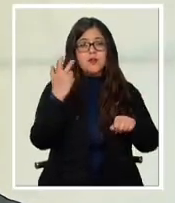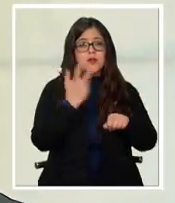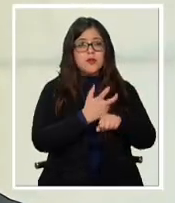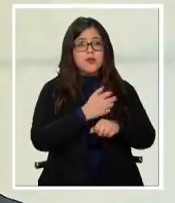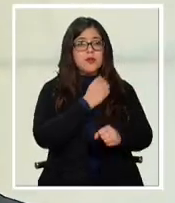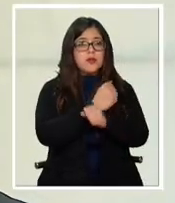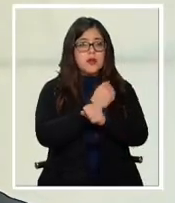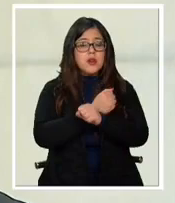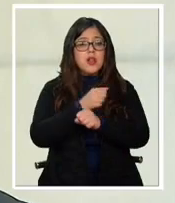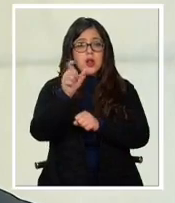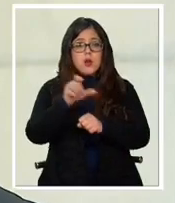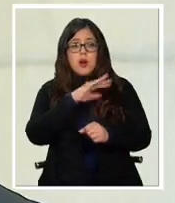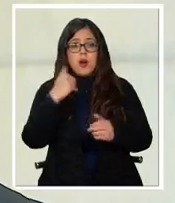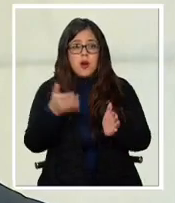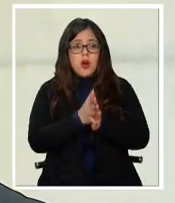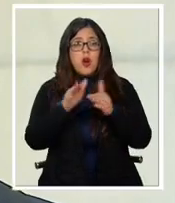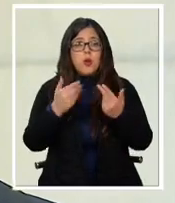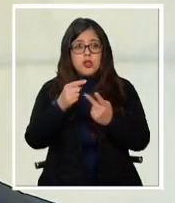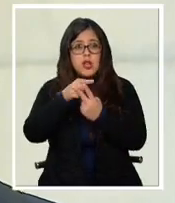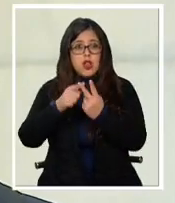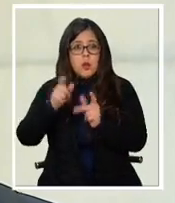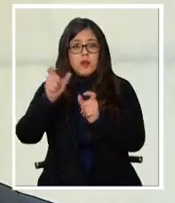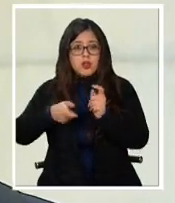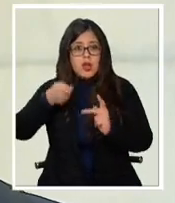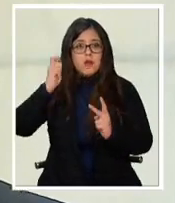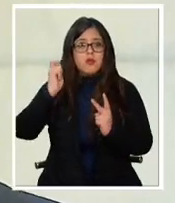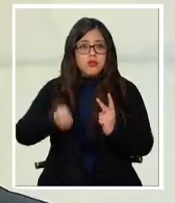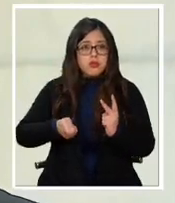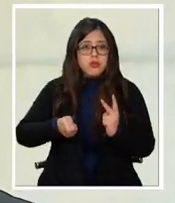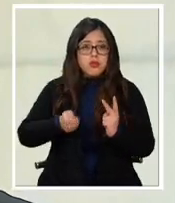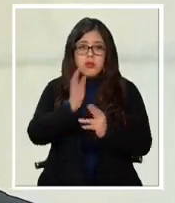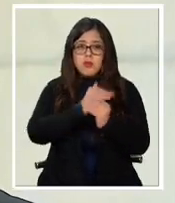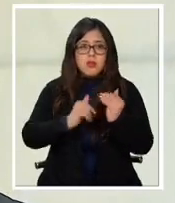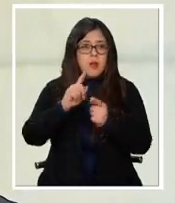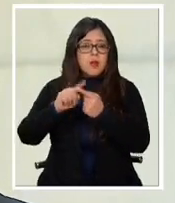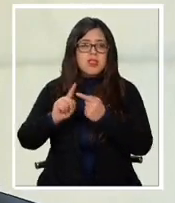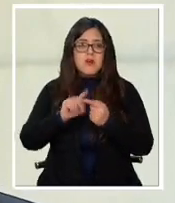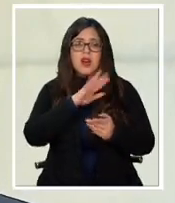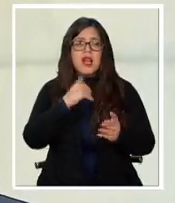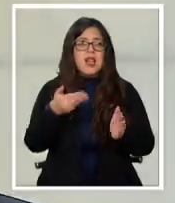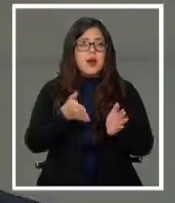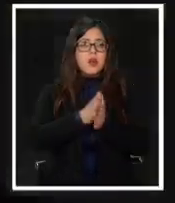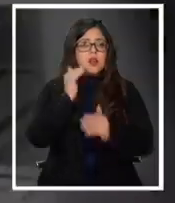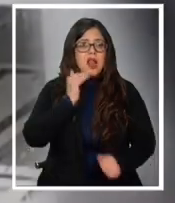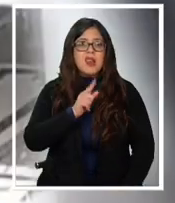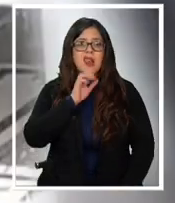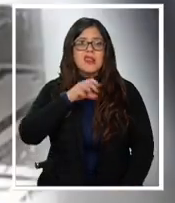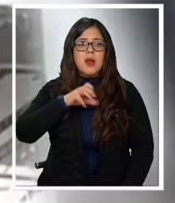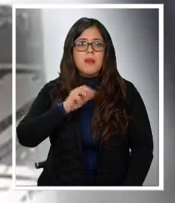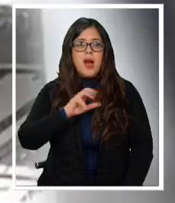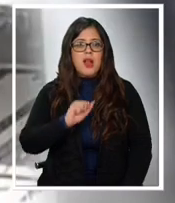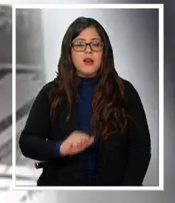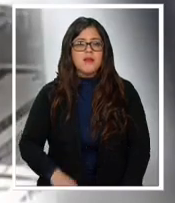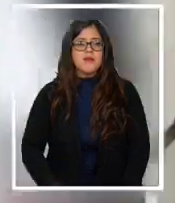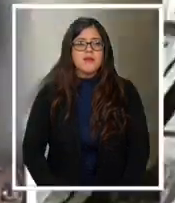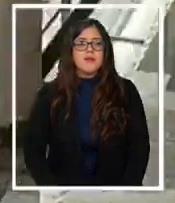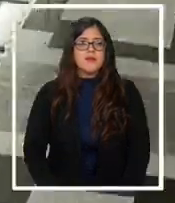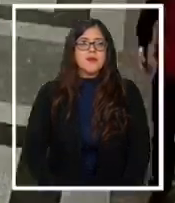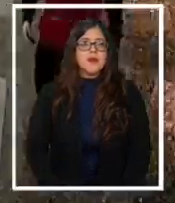carabinero con ese fallecido, fueron condenados los otros dos partícipes, que son los mismos que participaron en la muerte de Tamara.